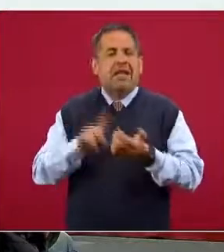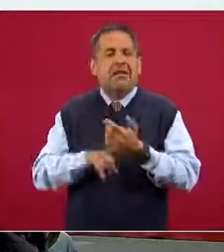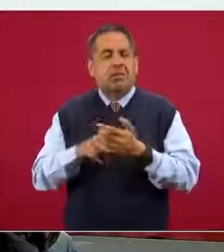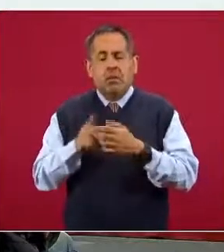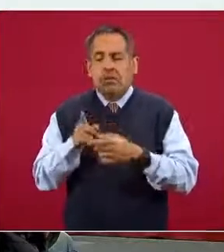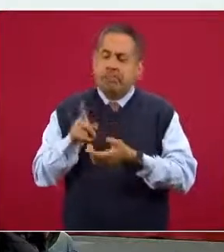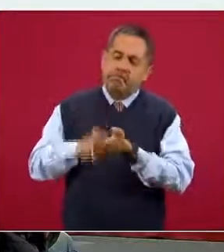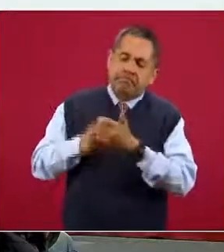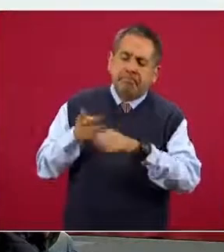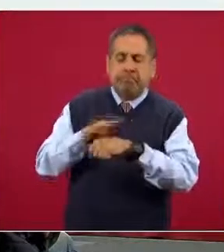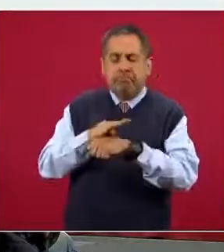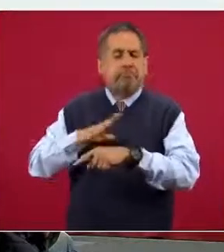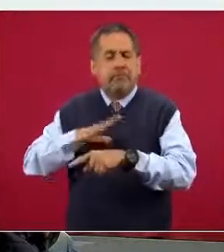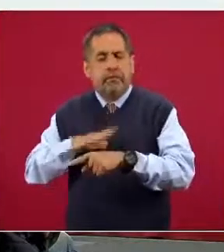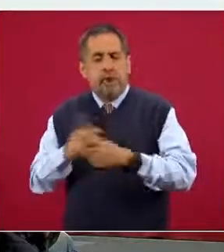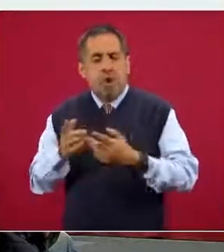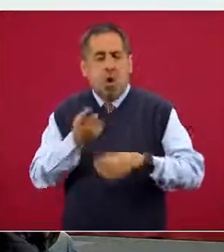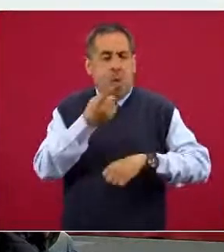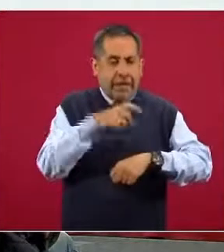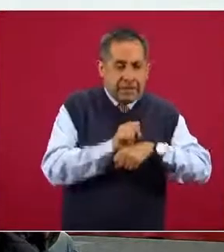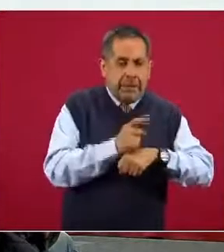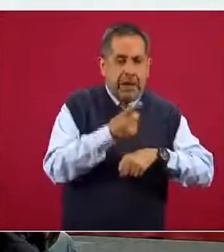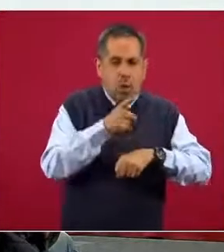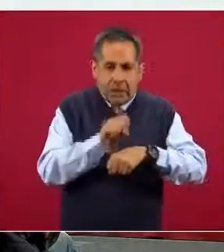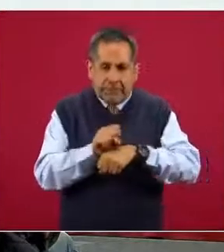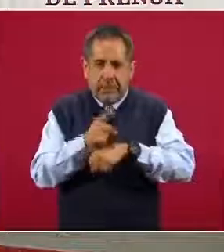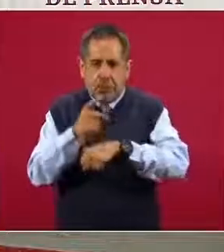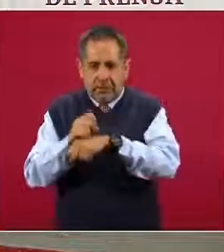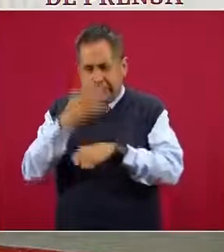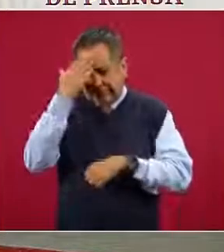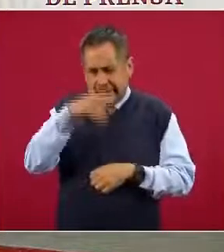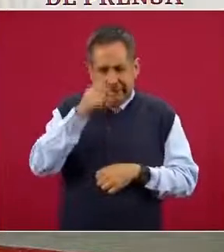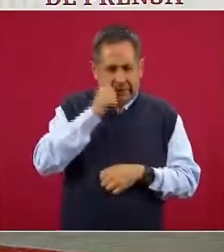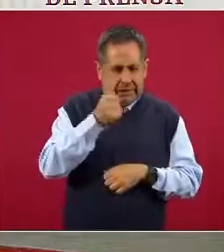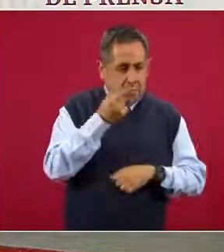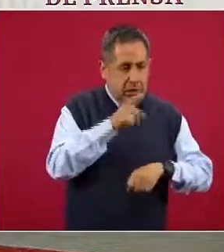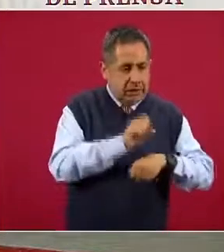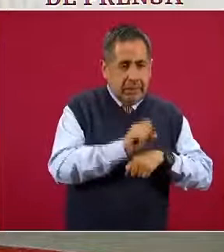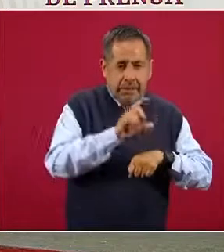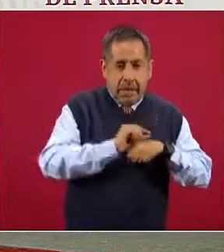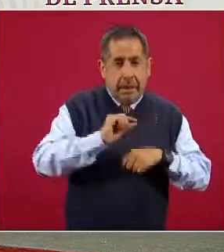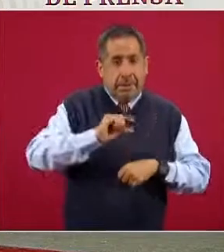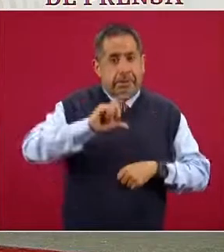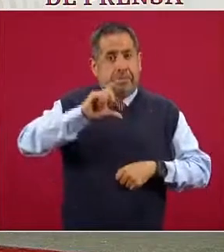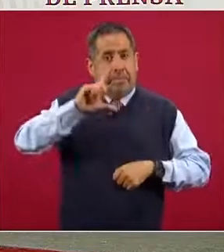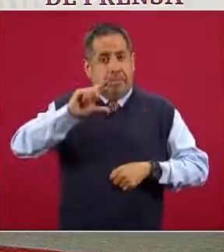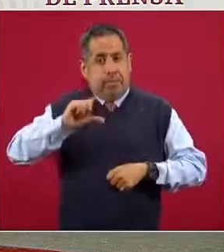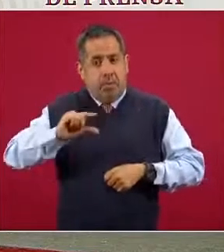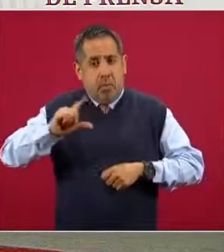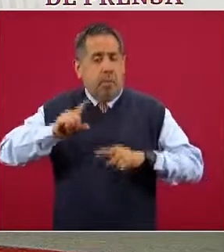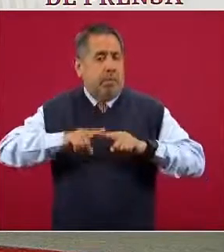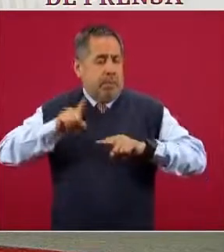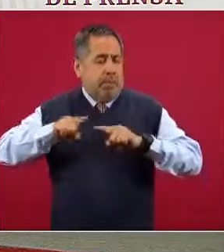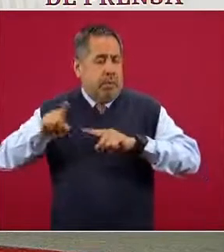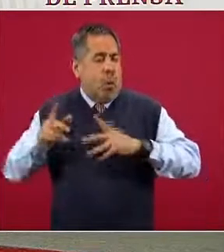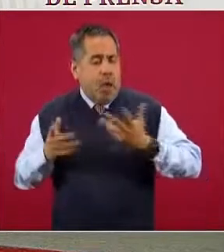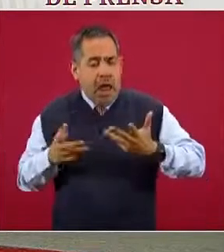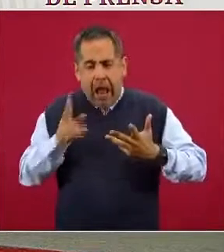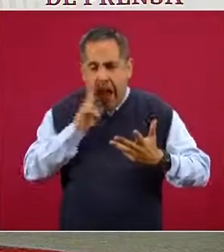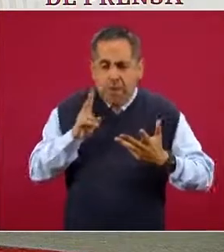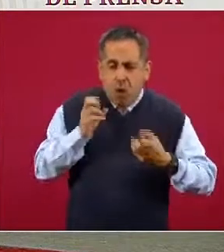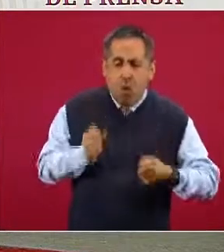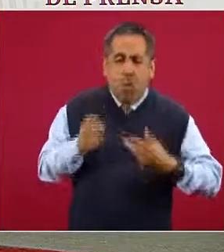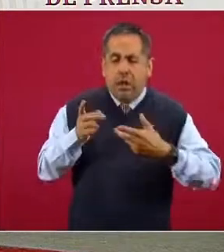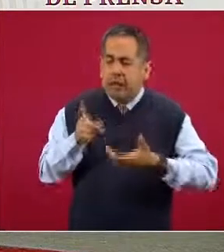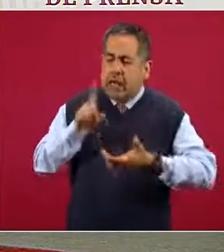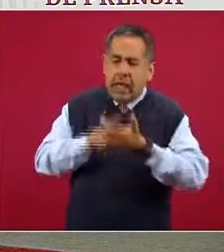las semanas epidemiológicas, recordándonos que el porcentaje de positividad nos permite tener un acercamiento a cuál sería